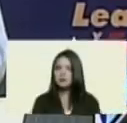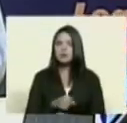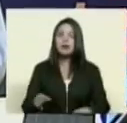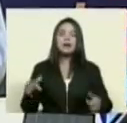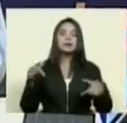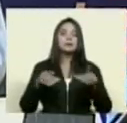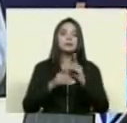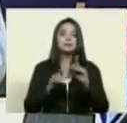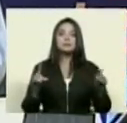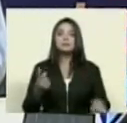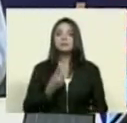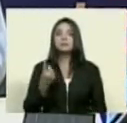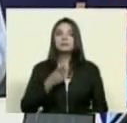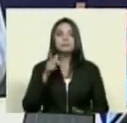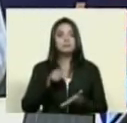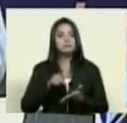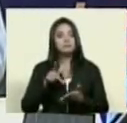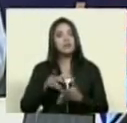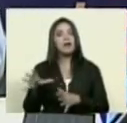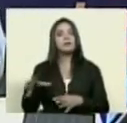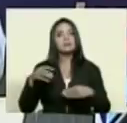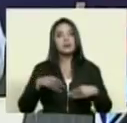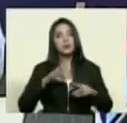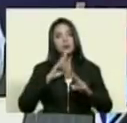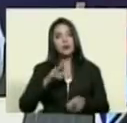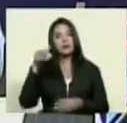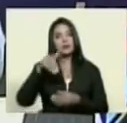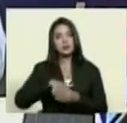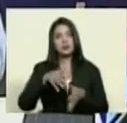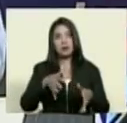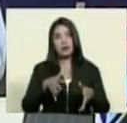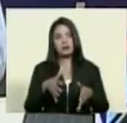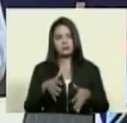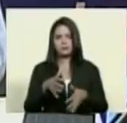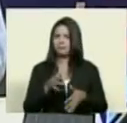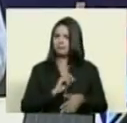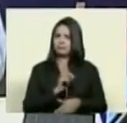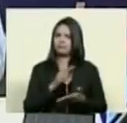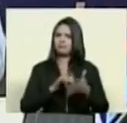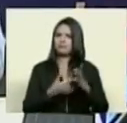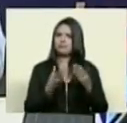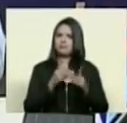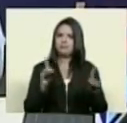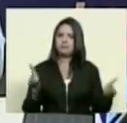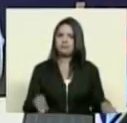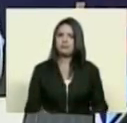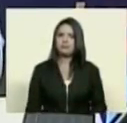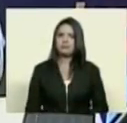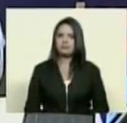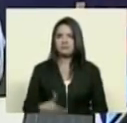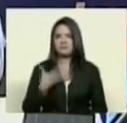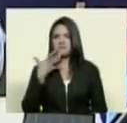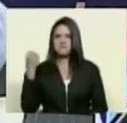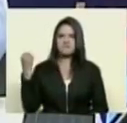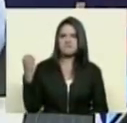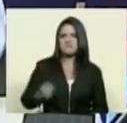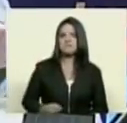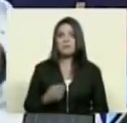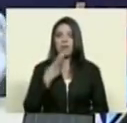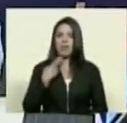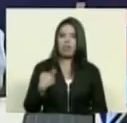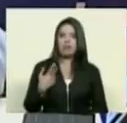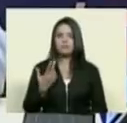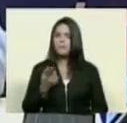donde solamente participas y reconoces los resultados de las elecciones en las que ganas. Eso no es democracia, eso es otra cosa. Prepotencia, narcisismo,